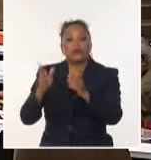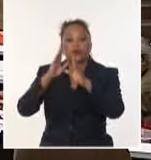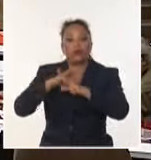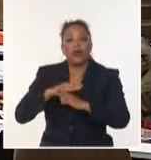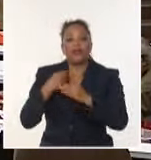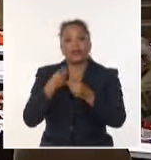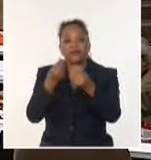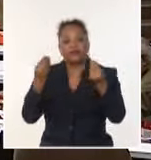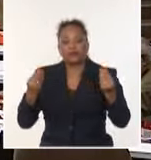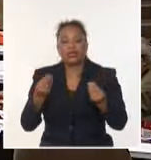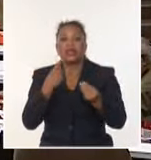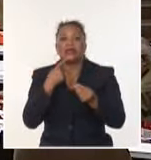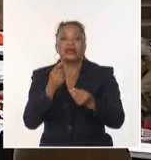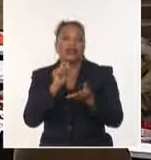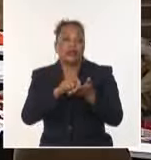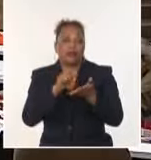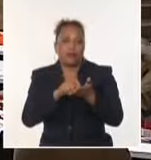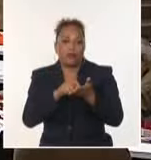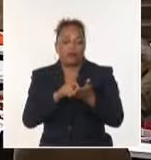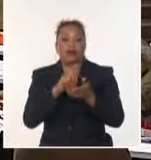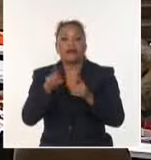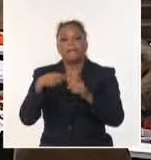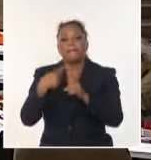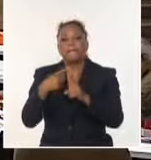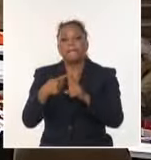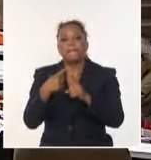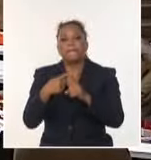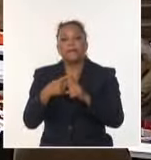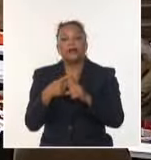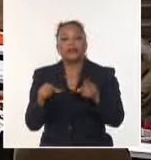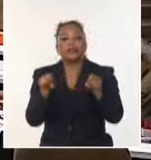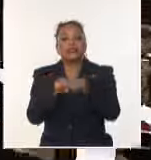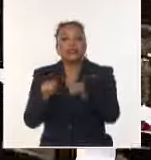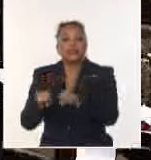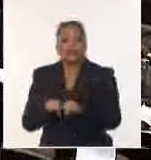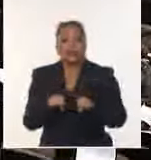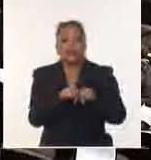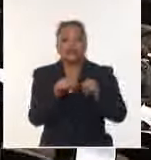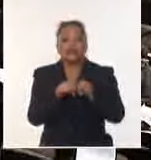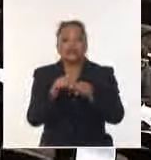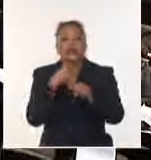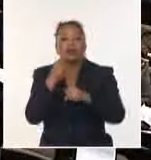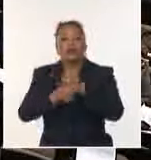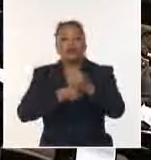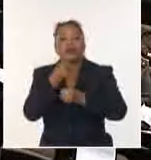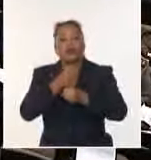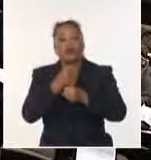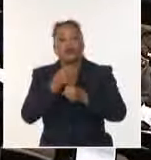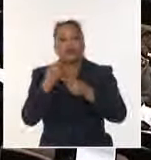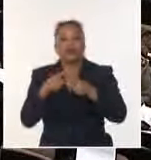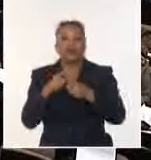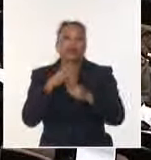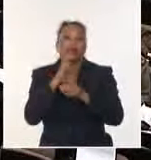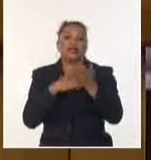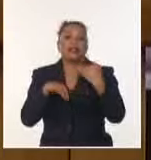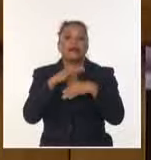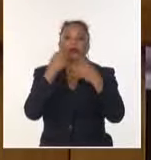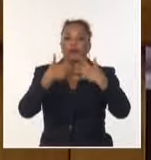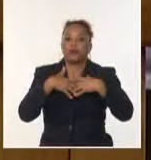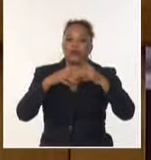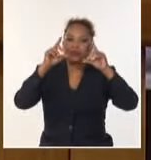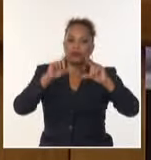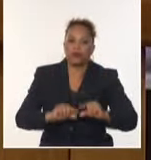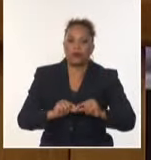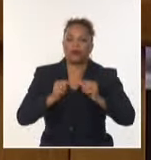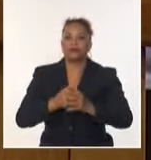en la canasta familiar normada, las capacidades instaladas que se encuentran subutilizadas y los bajos niveles productivos.